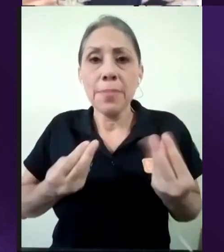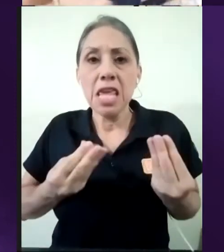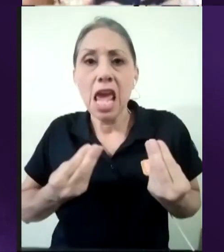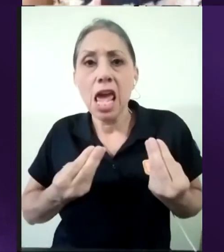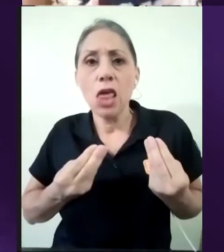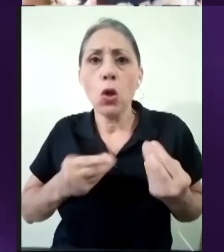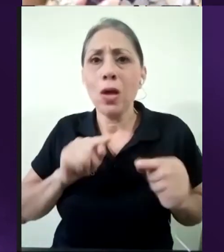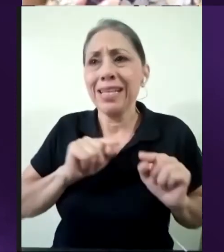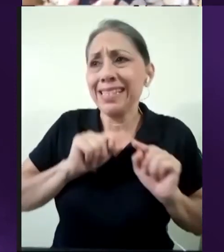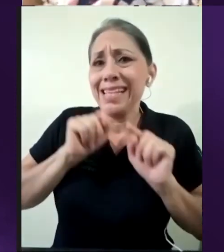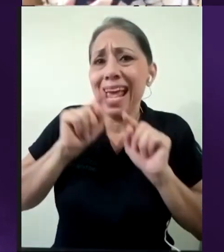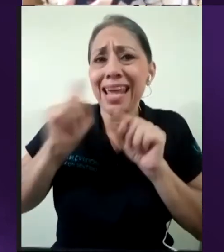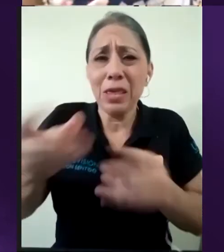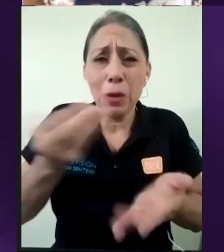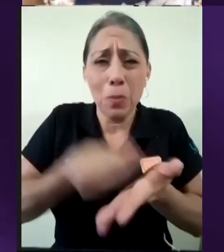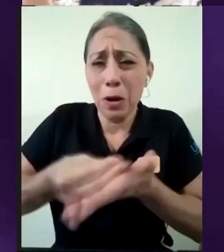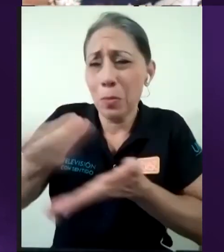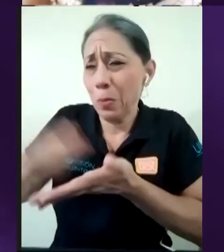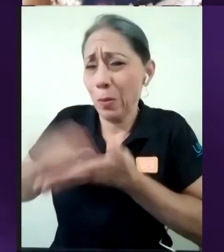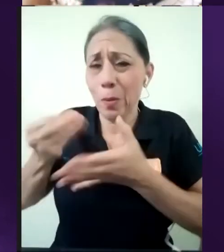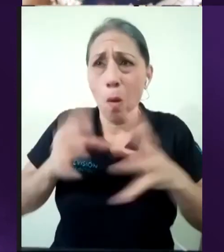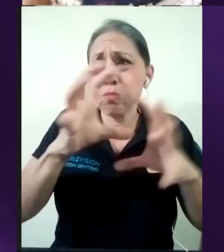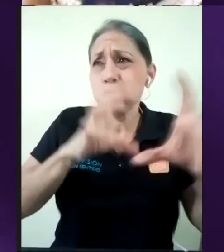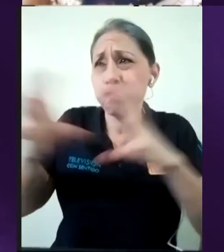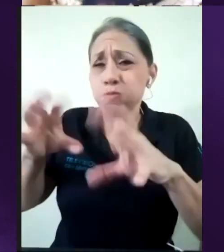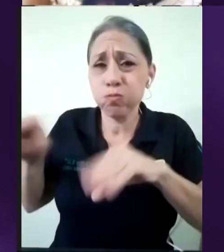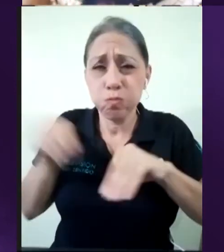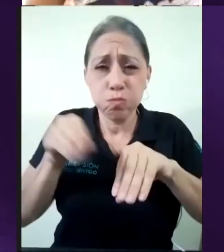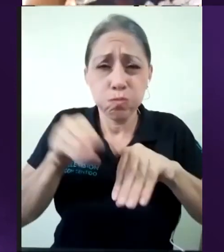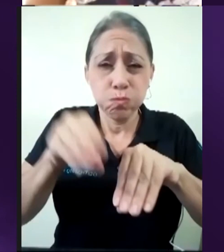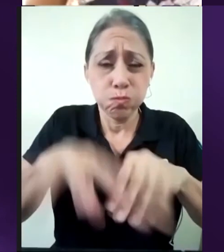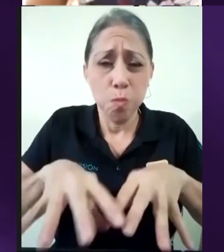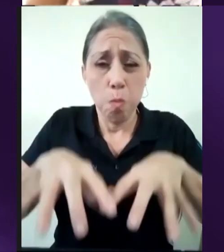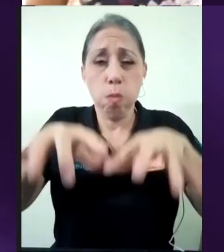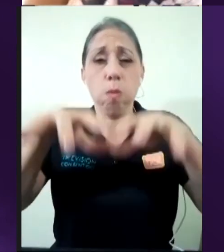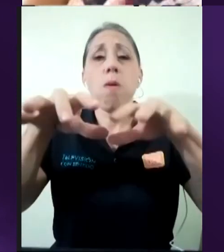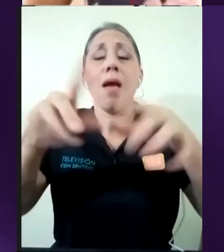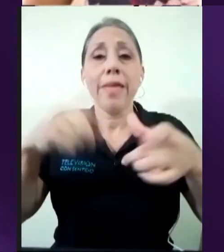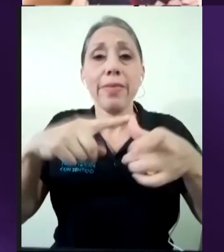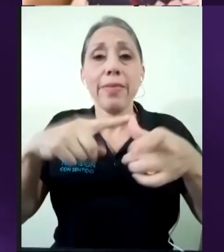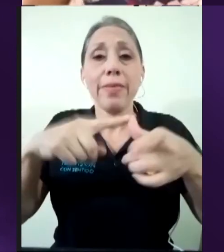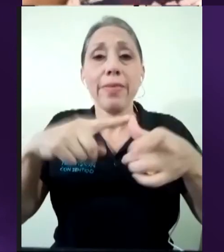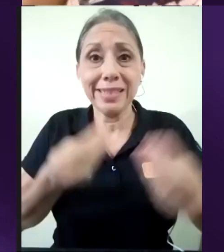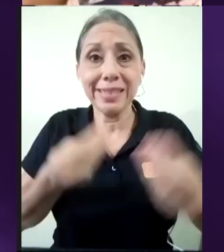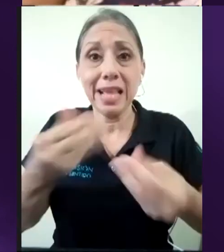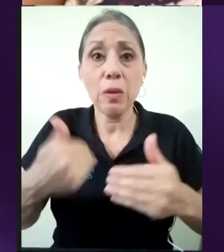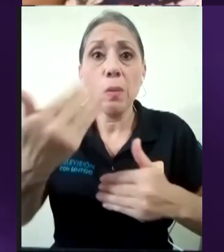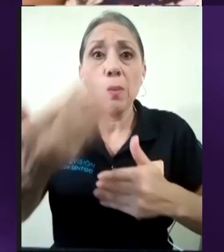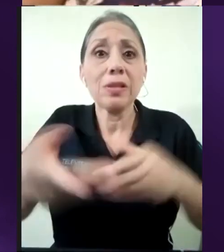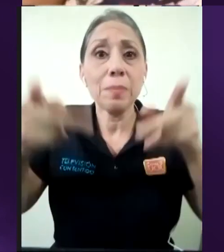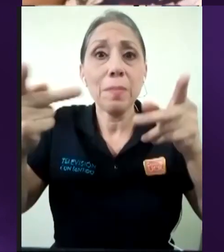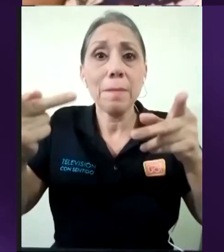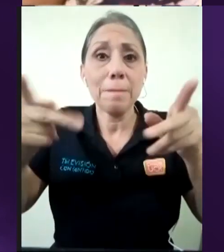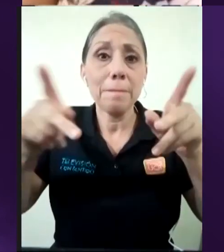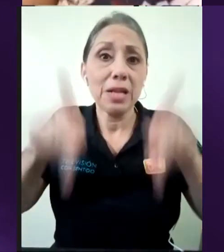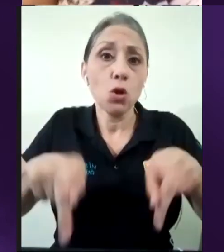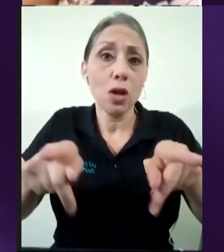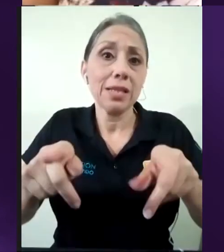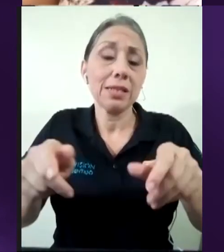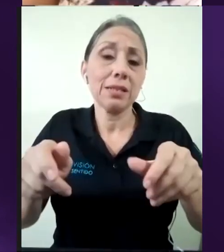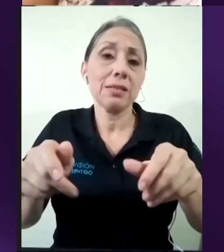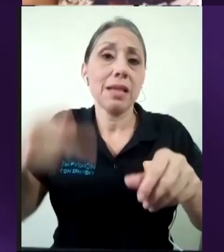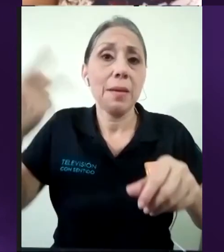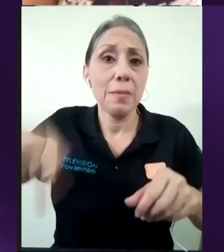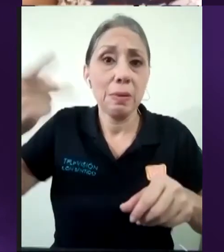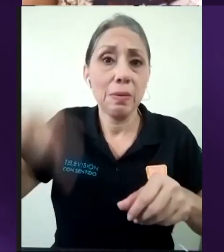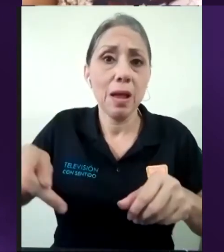por ejemplo, y muchas veces eso hace que población en mayor riesgo, como pueden ser las personas con discapacidad, carezcan de